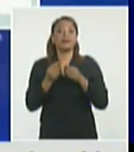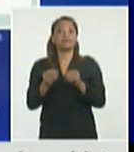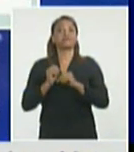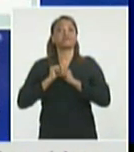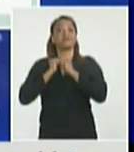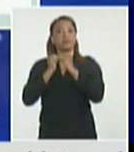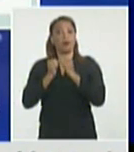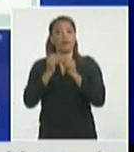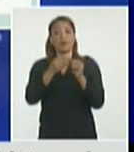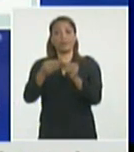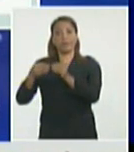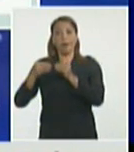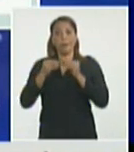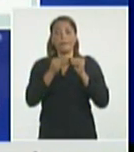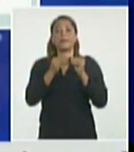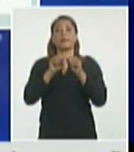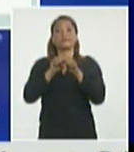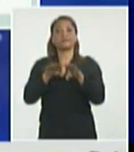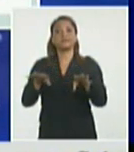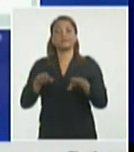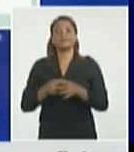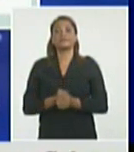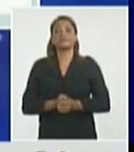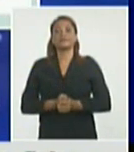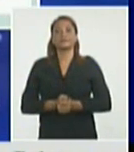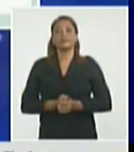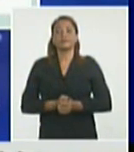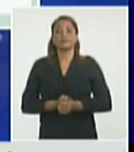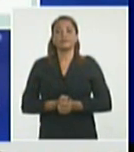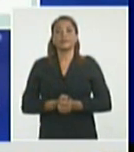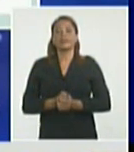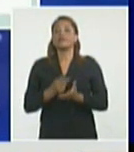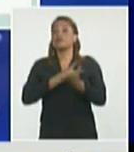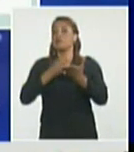últimos 15 días, que es lo que refleja ese gráfico,